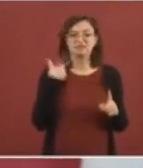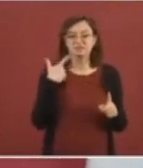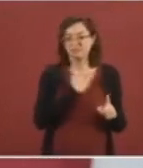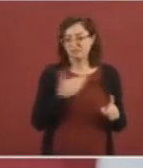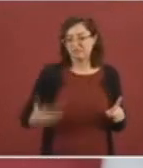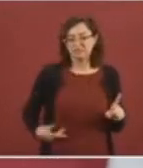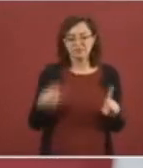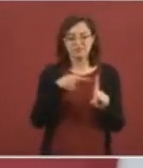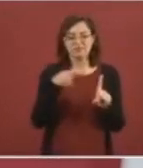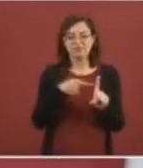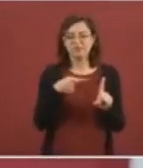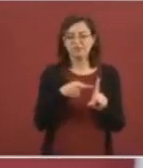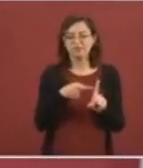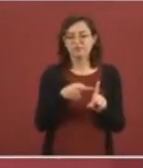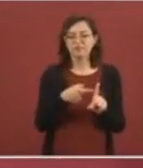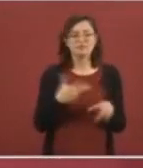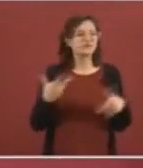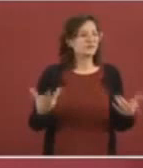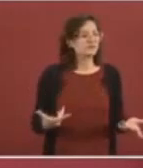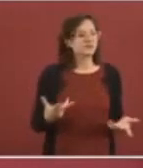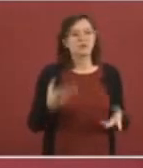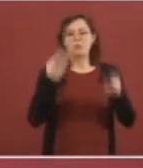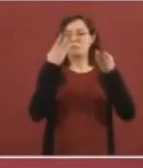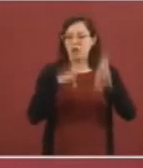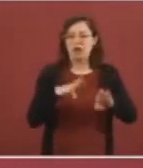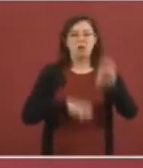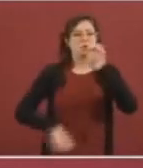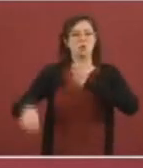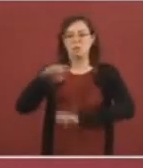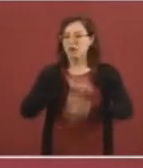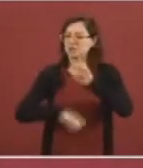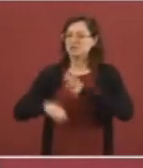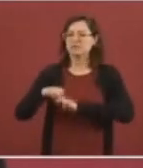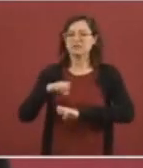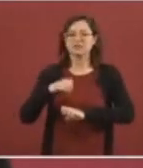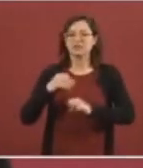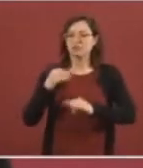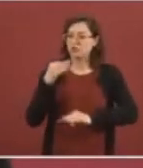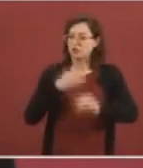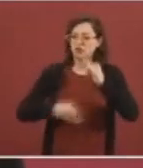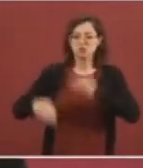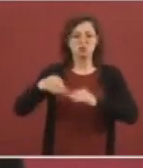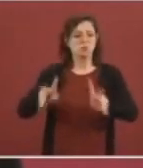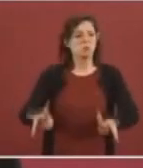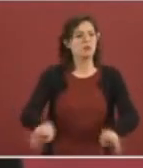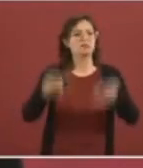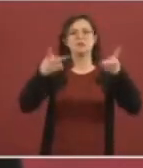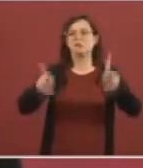cuando se entregaron todos los bancos y todas las empresas, cuando hubo el gran remate, la piñata,